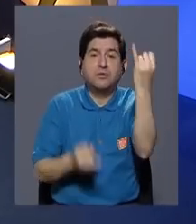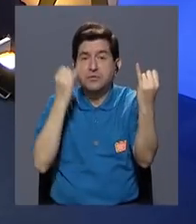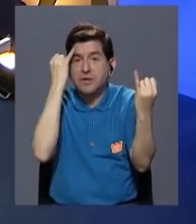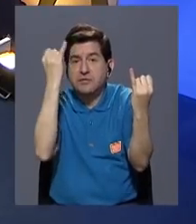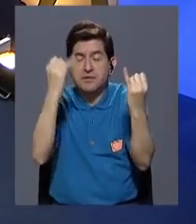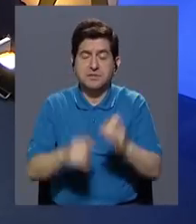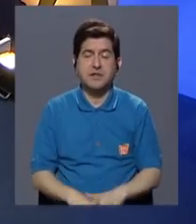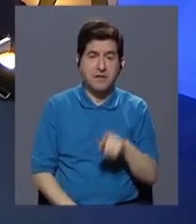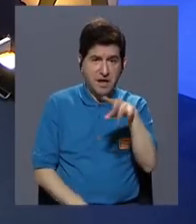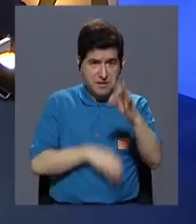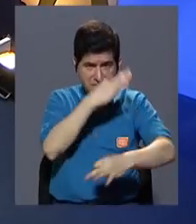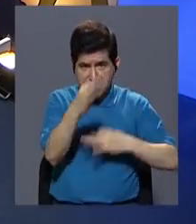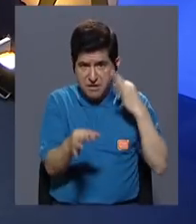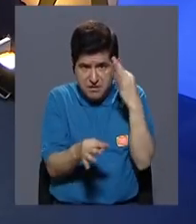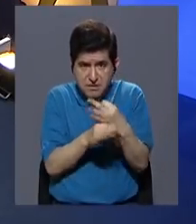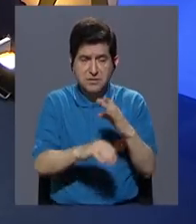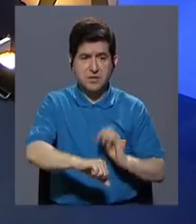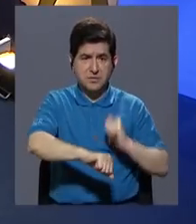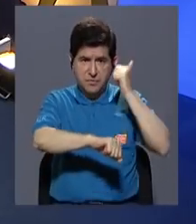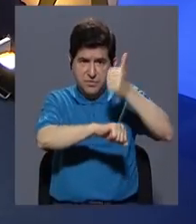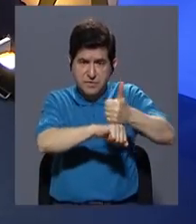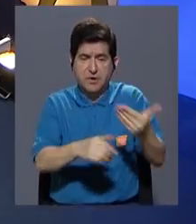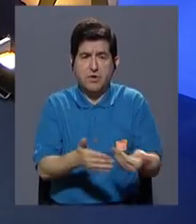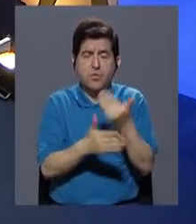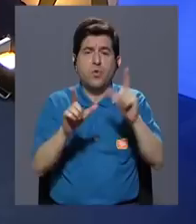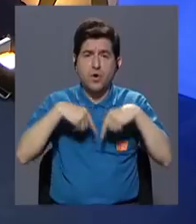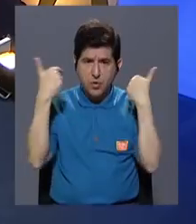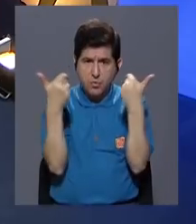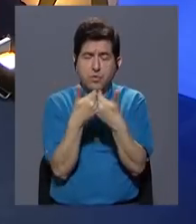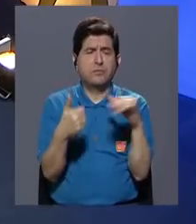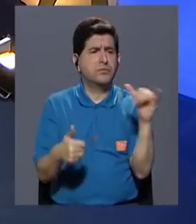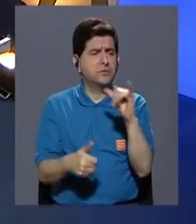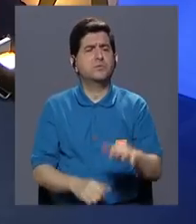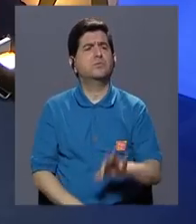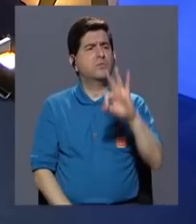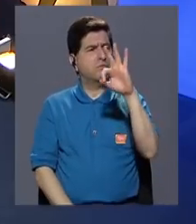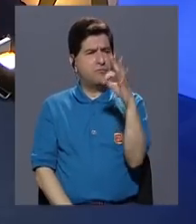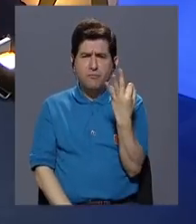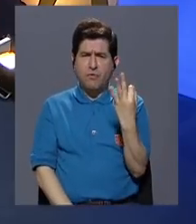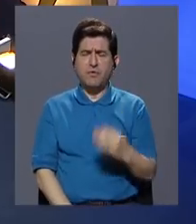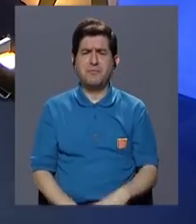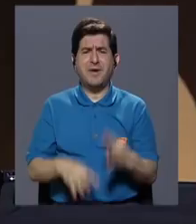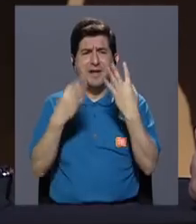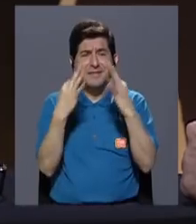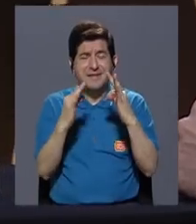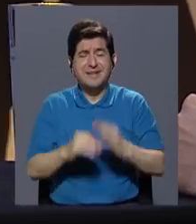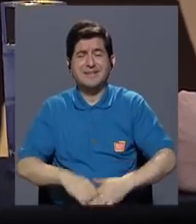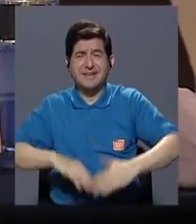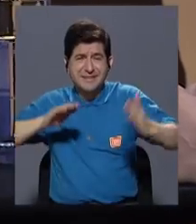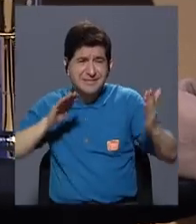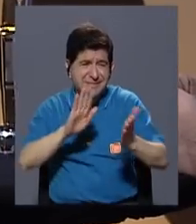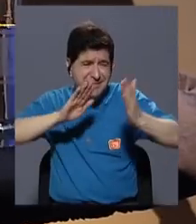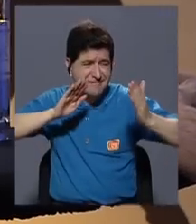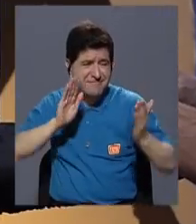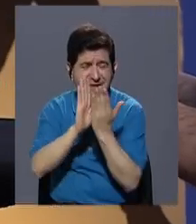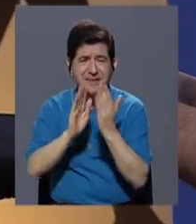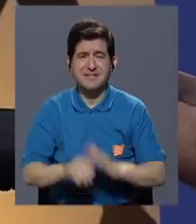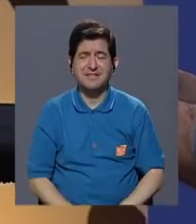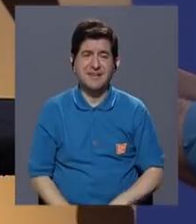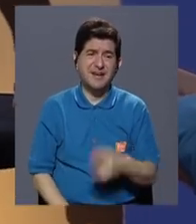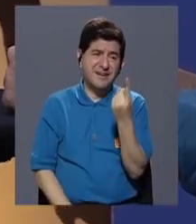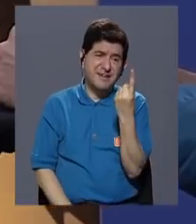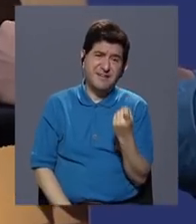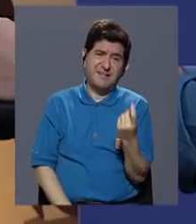nuevas iniciativas en ese sentido que se creen nuevos colectivos porque también es una manera de paliar verdad de